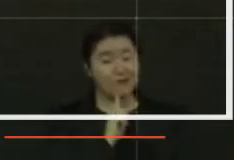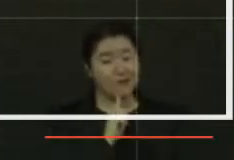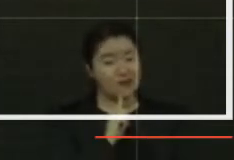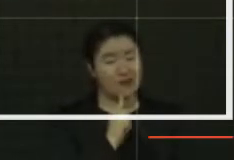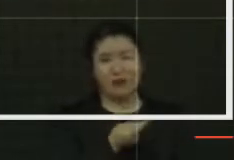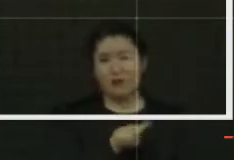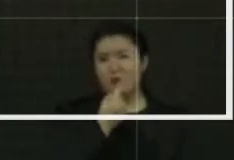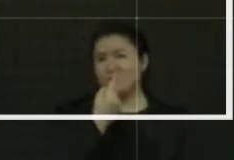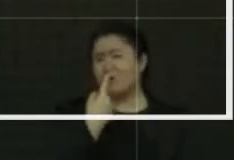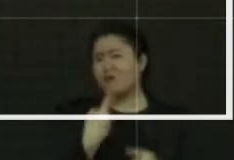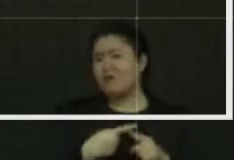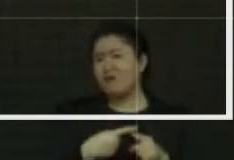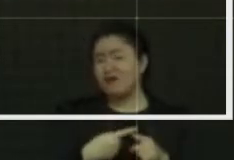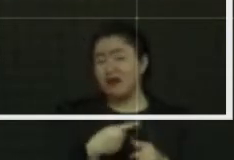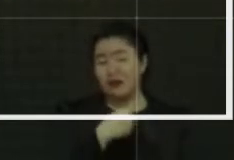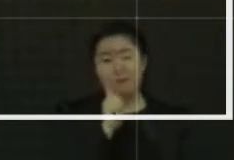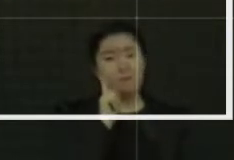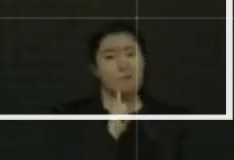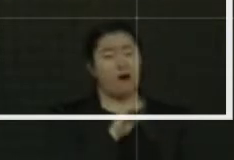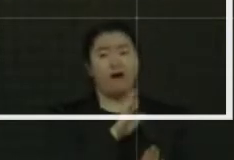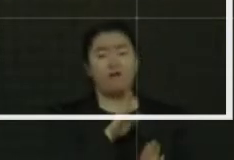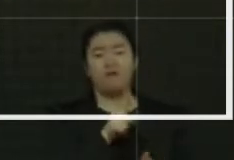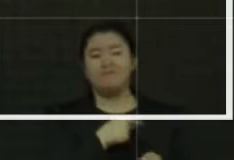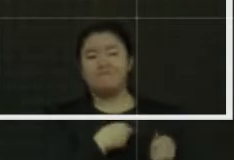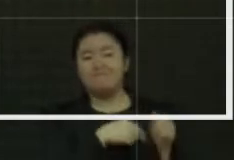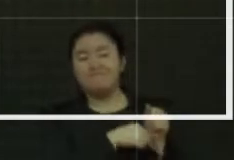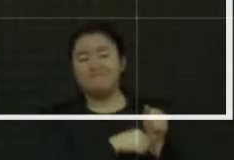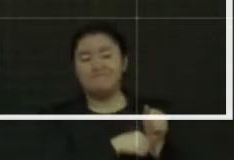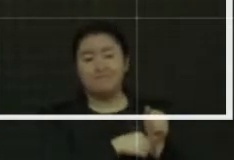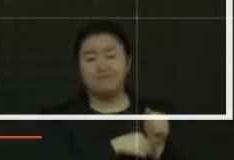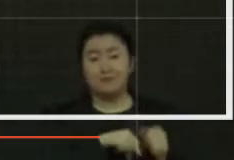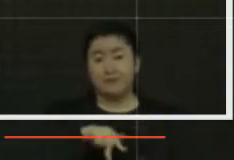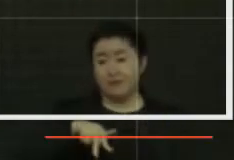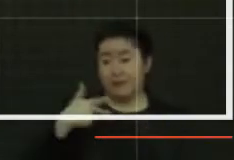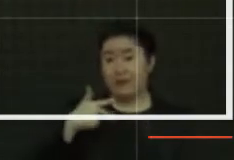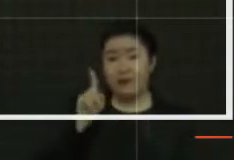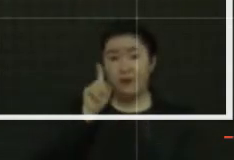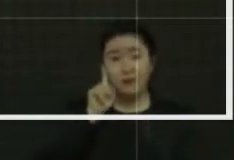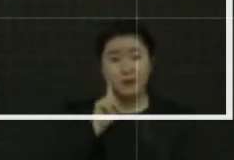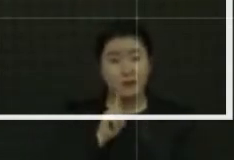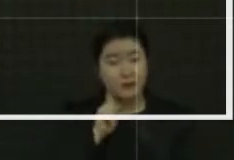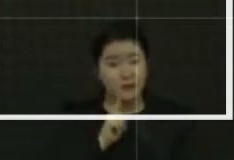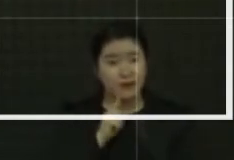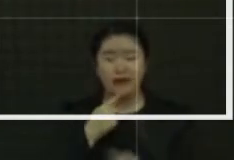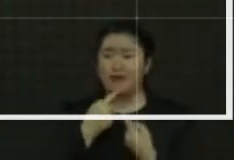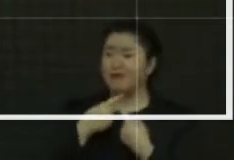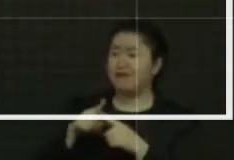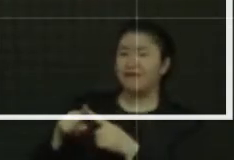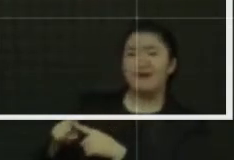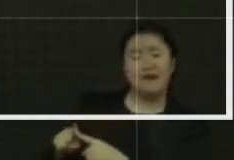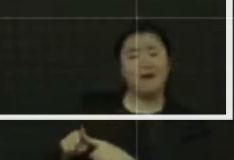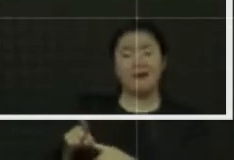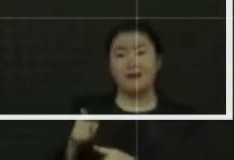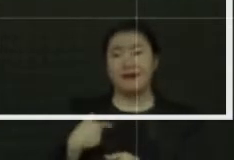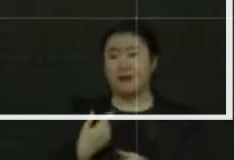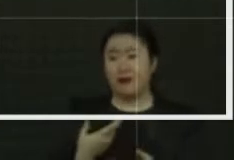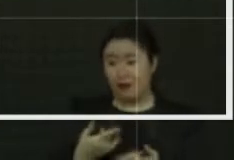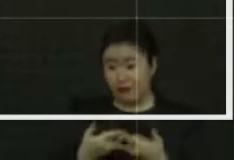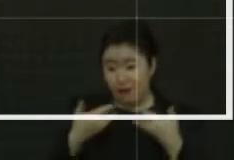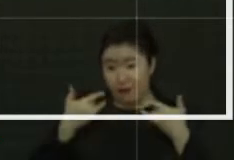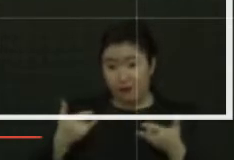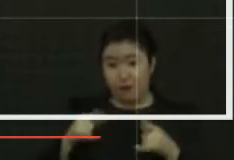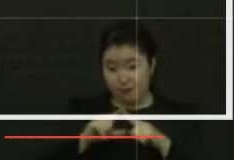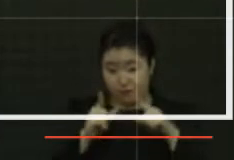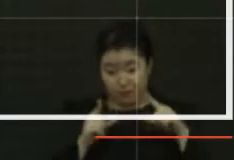en la historia de México, y 13 mujeres que han representado distintos momentos patrios, distintos momentos en la historia de